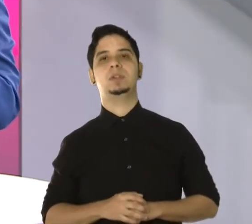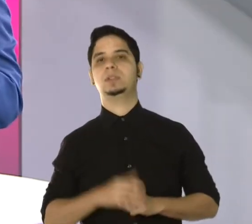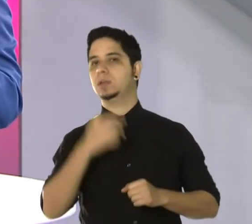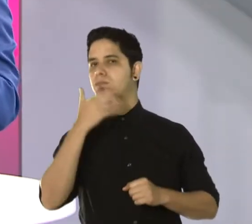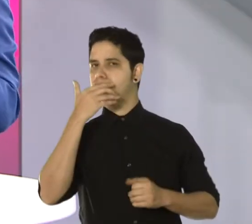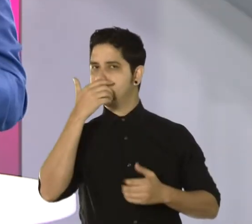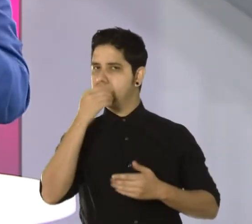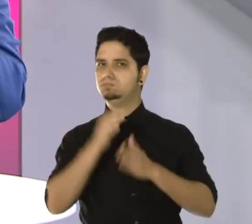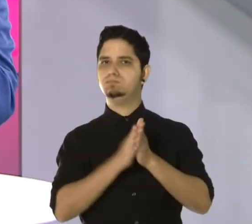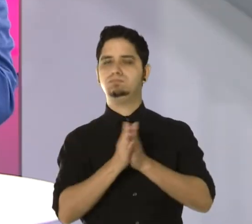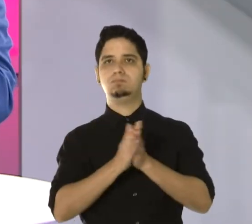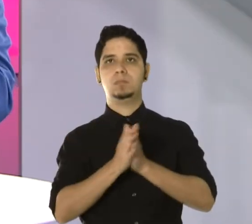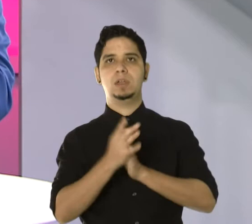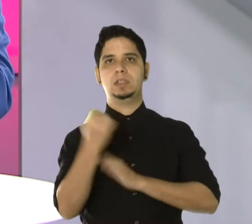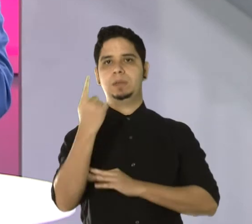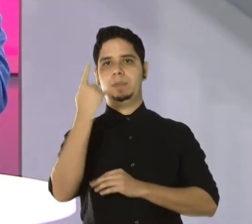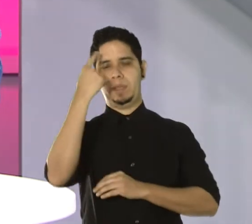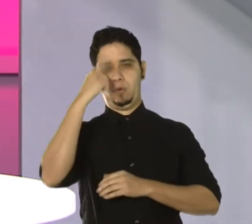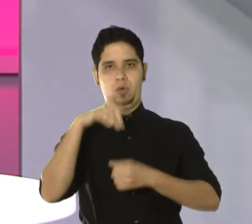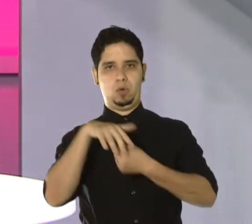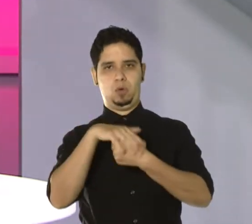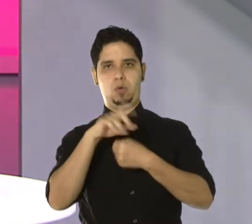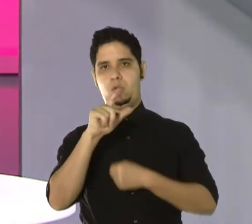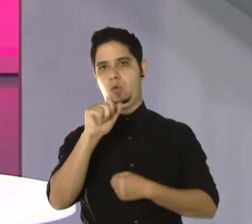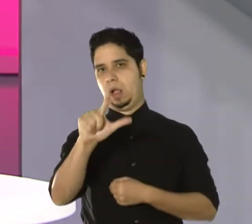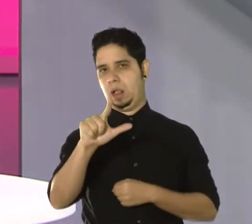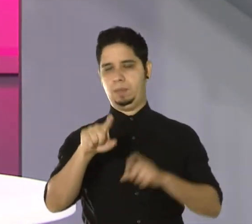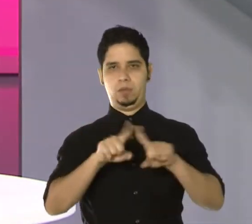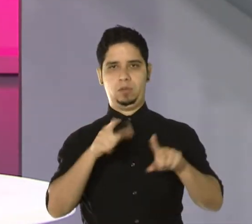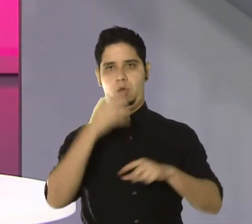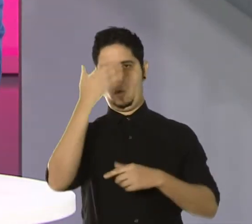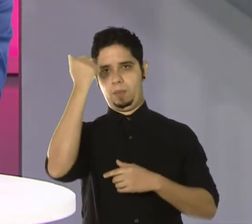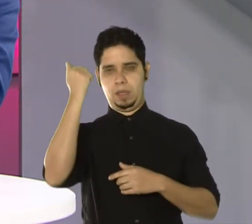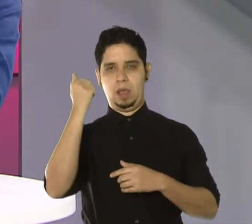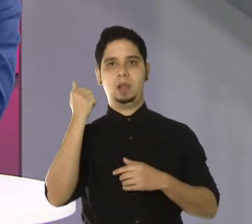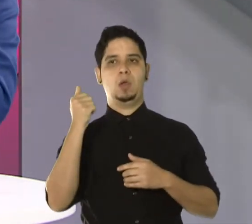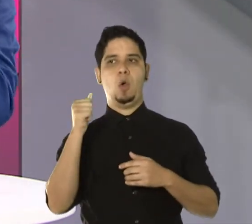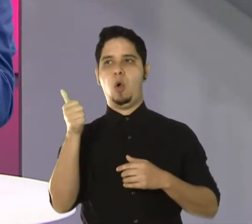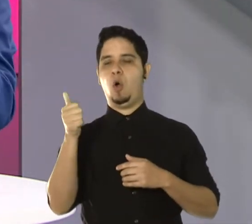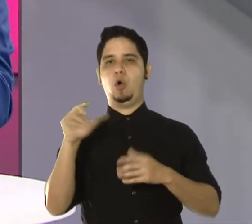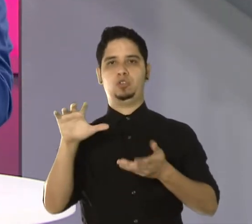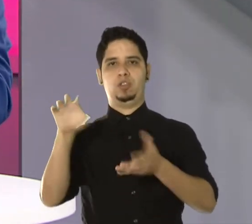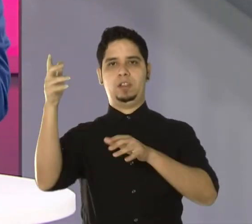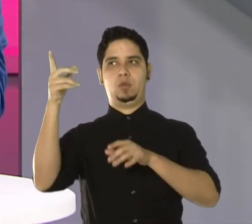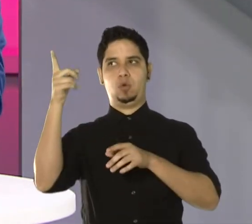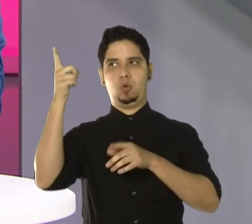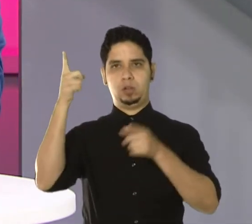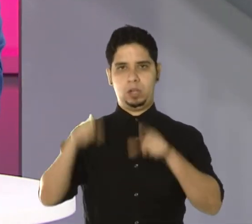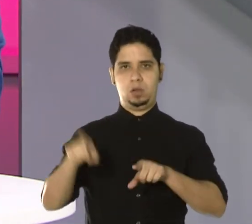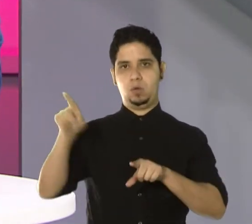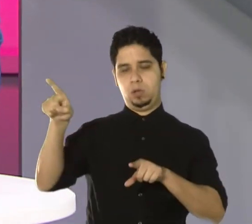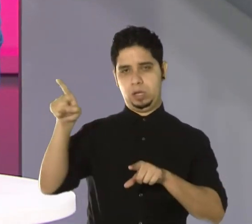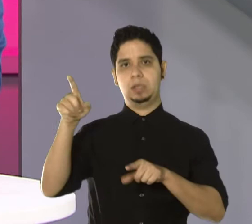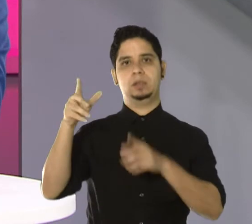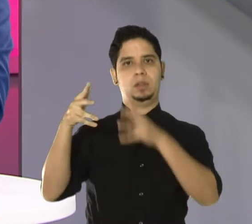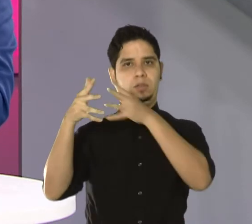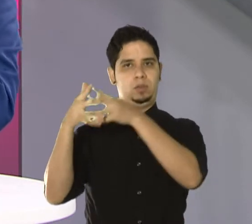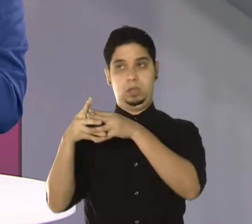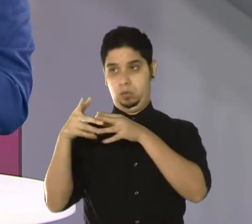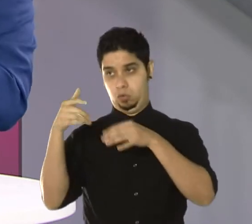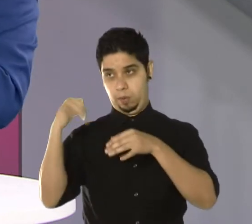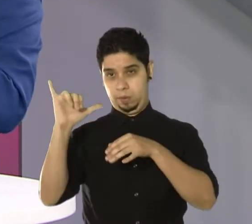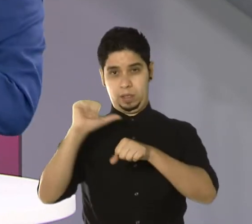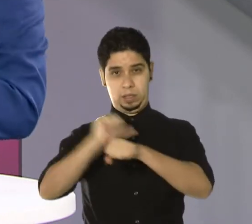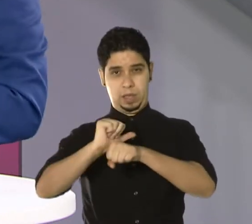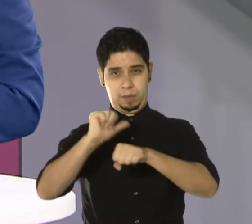discusión, pues nos quedamos en lo local. Entonces nos olvidamos un poco de otros desastres que hay en Estados Unidos que se están trabajando y que aparentemente,